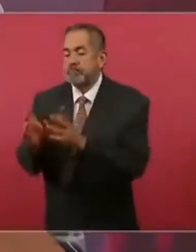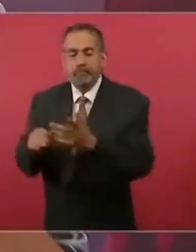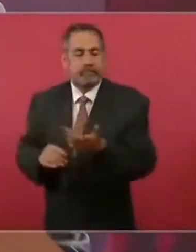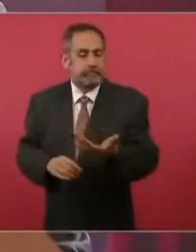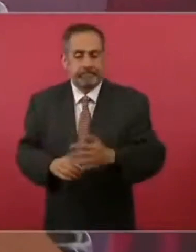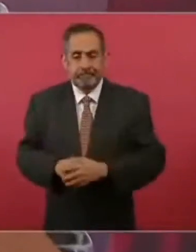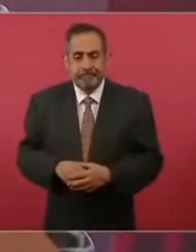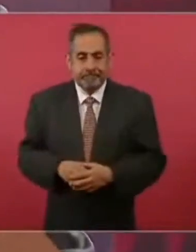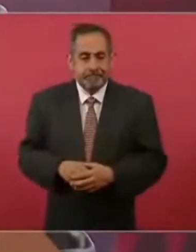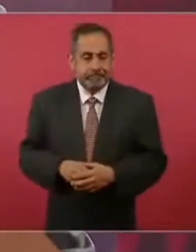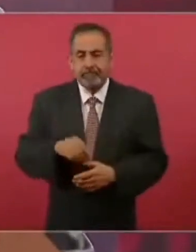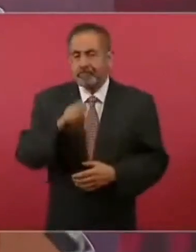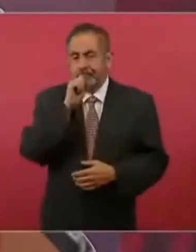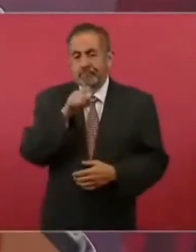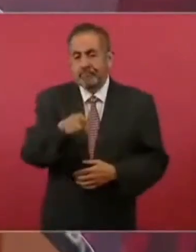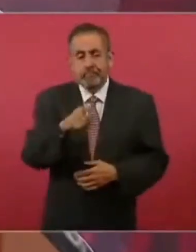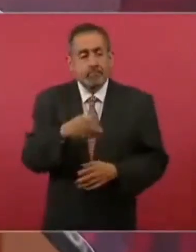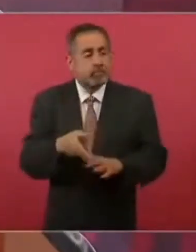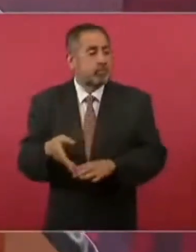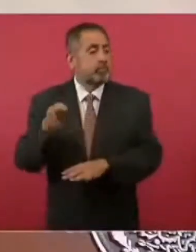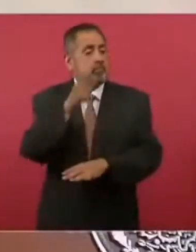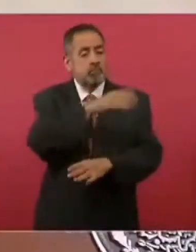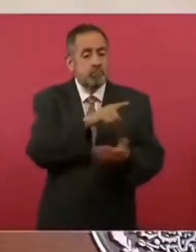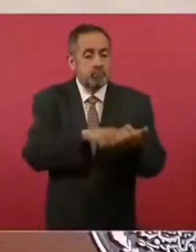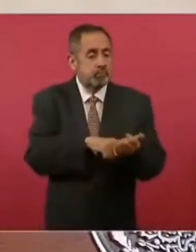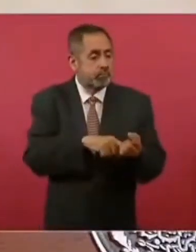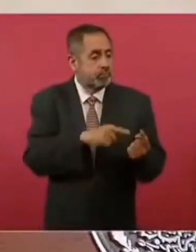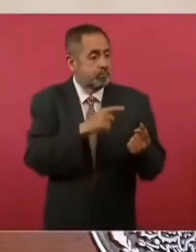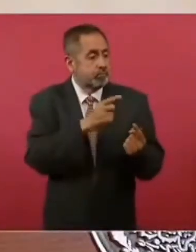Este es un remanente